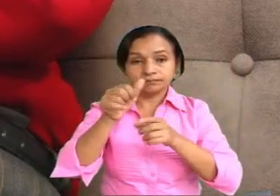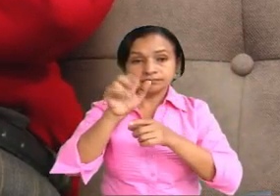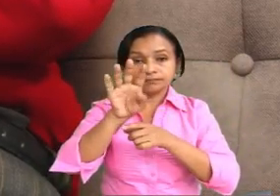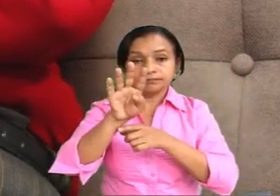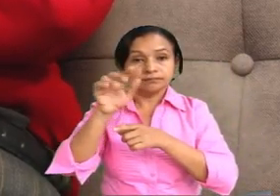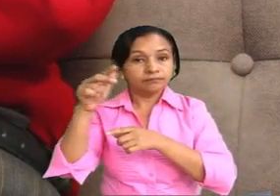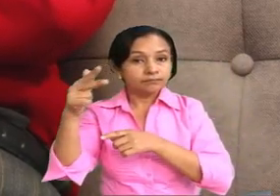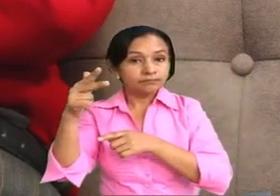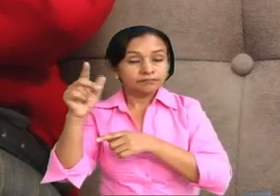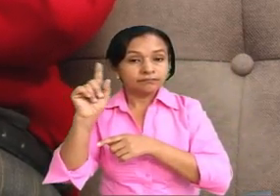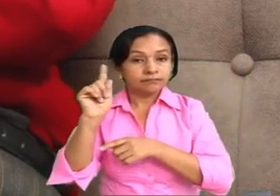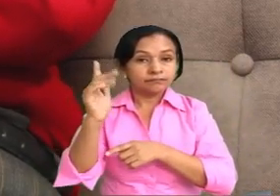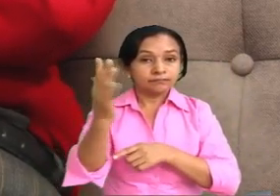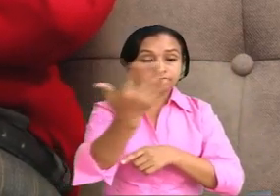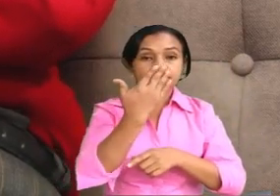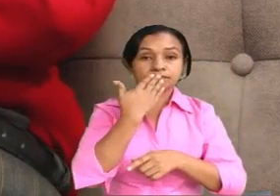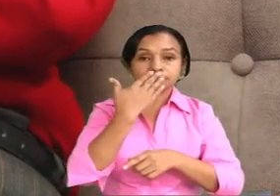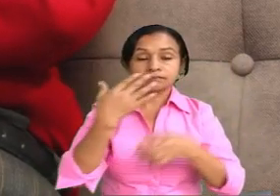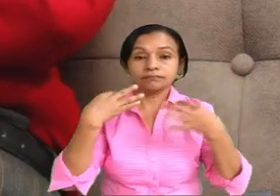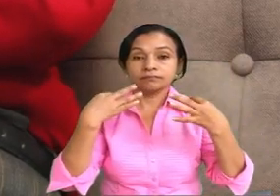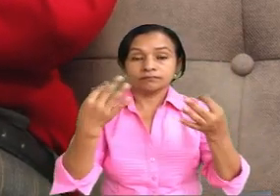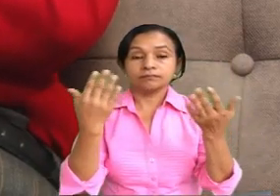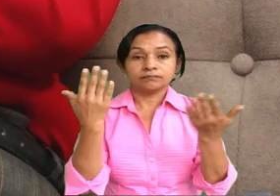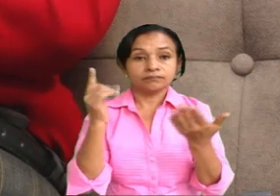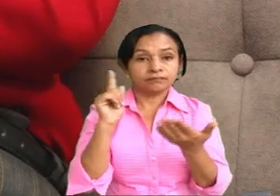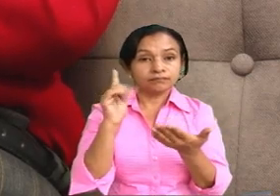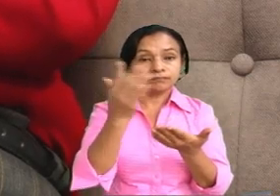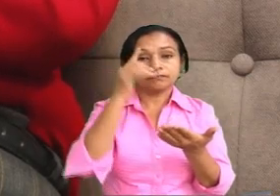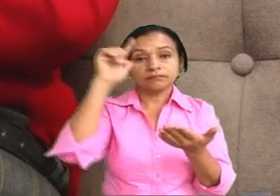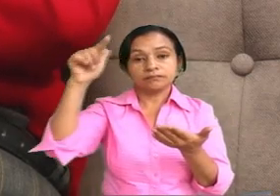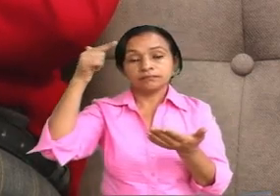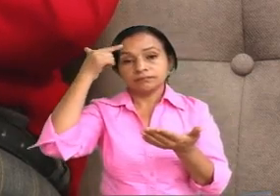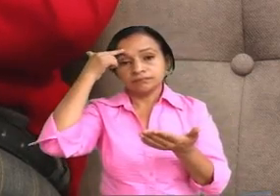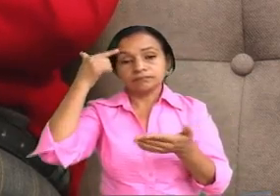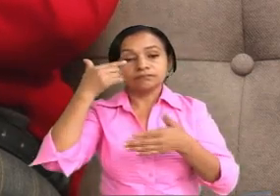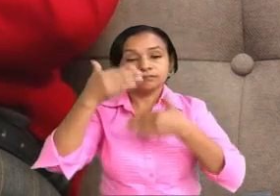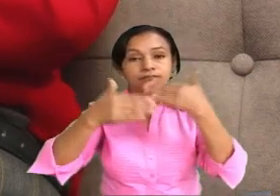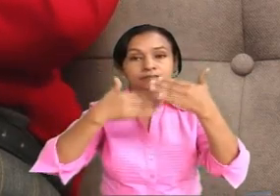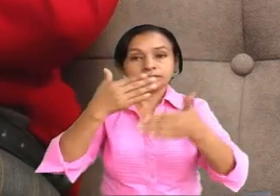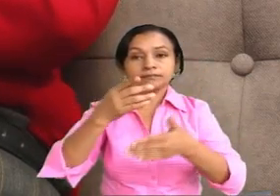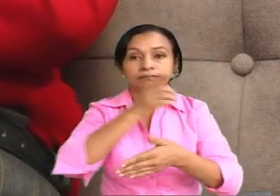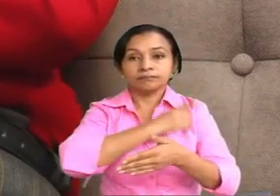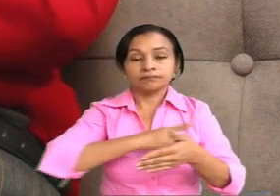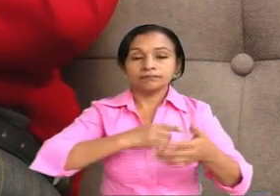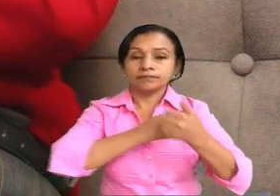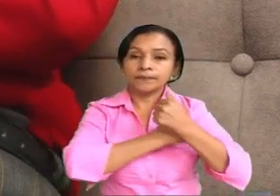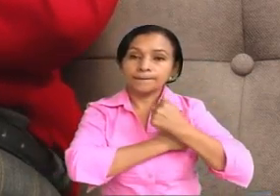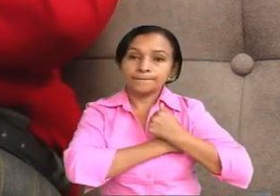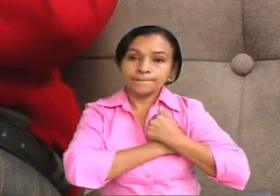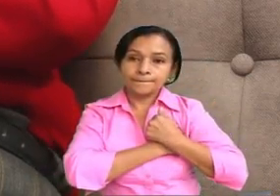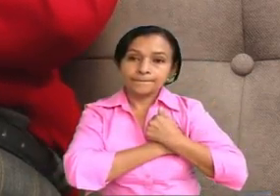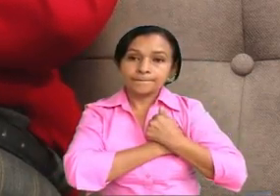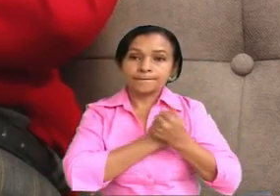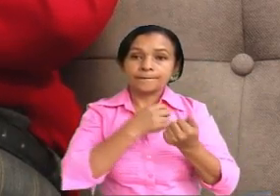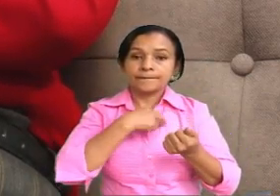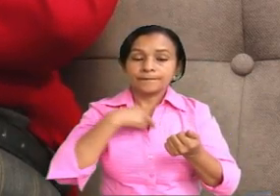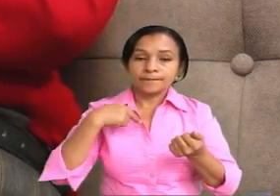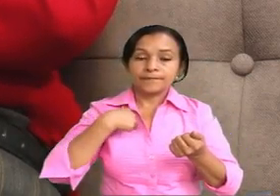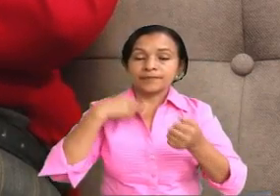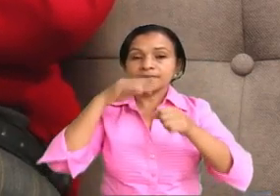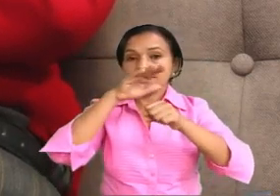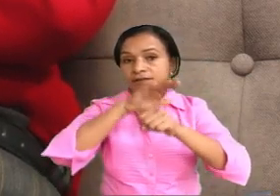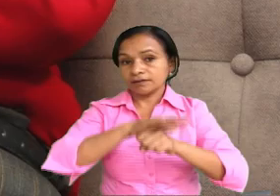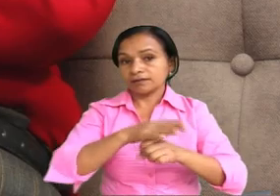Entonces todo esto, miramos la buena voluntad de este buen de gobierno de ir, como decía el diputado, con amor, ir quitando esa